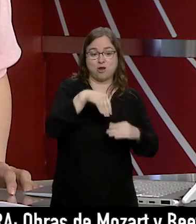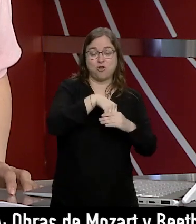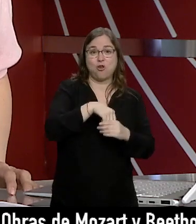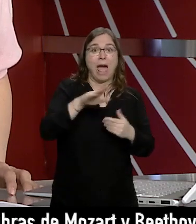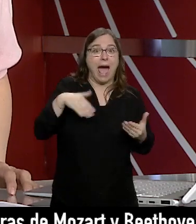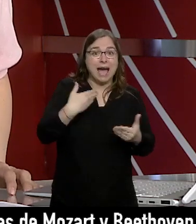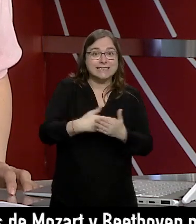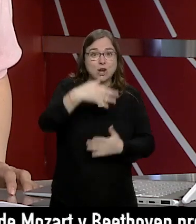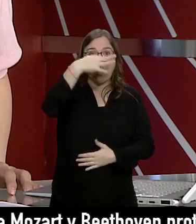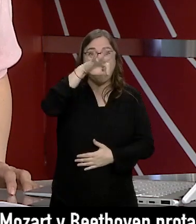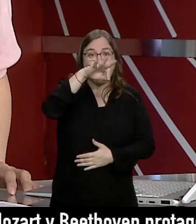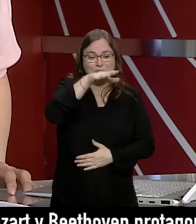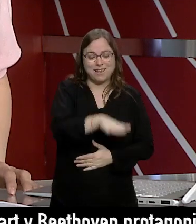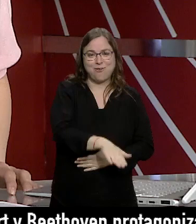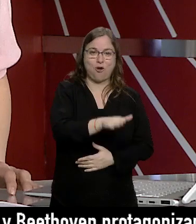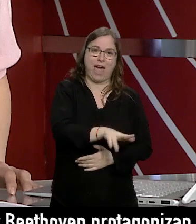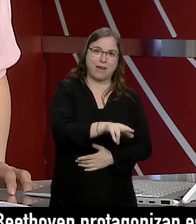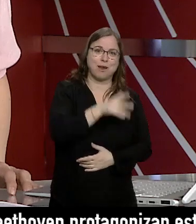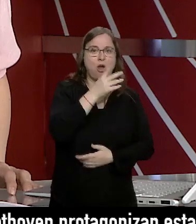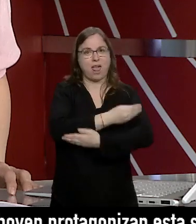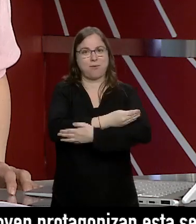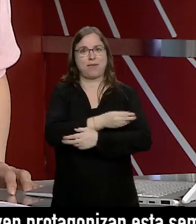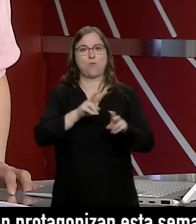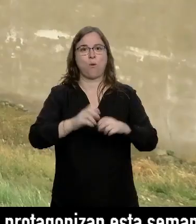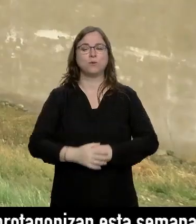es el único niño que había en el pueblo.